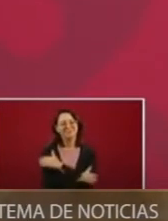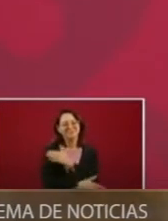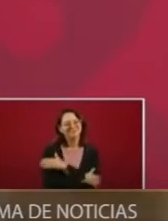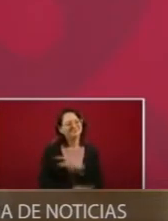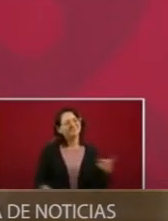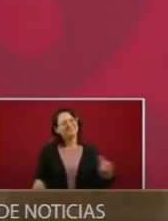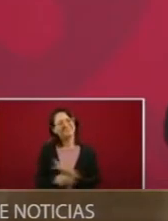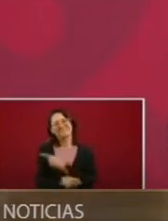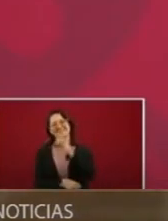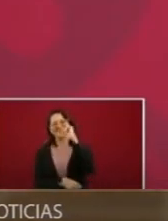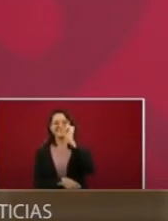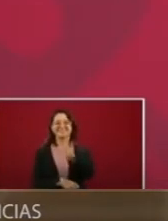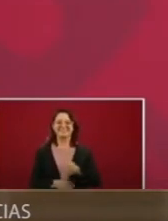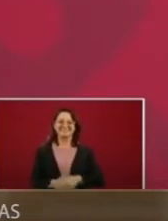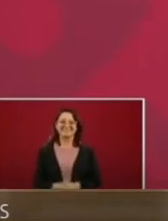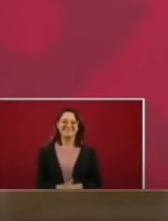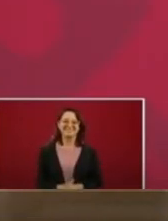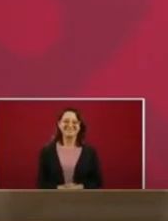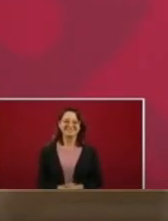y